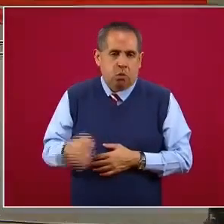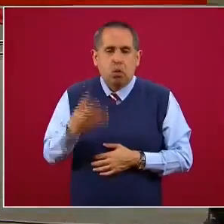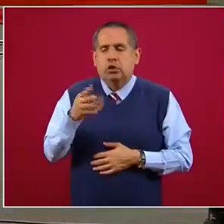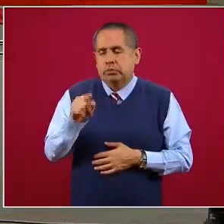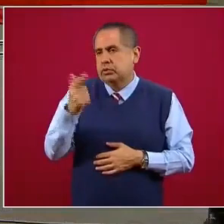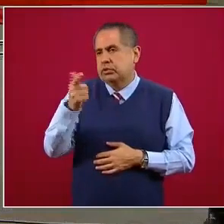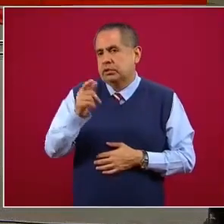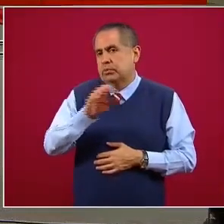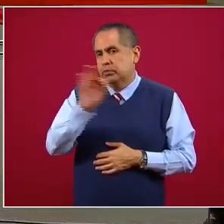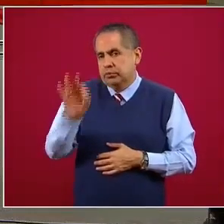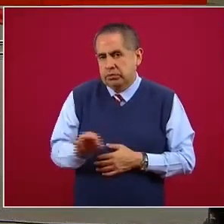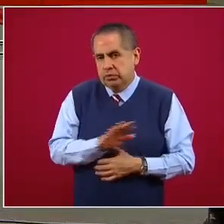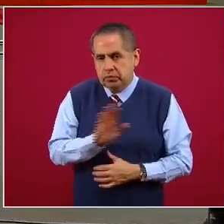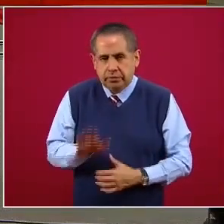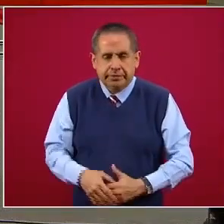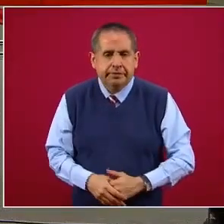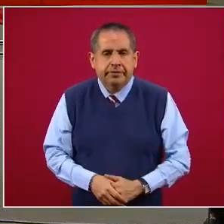siguiente.